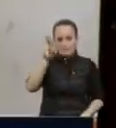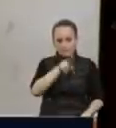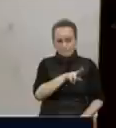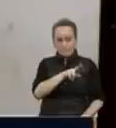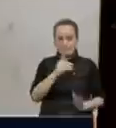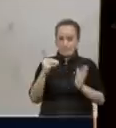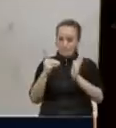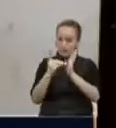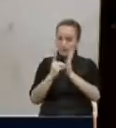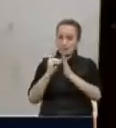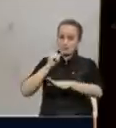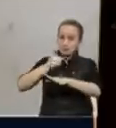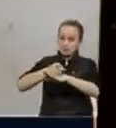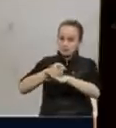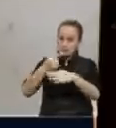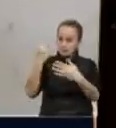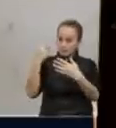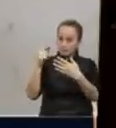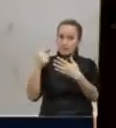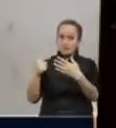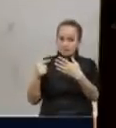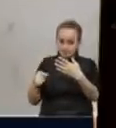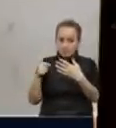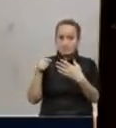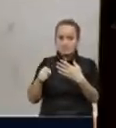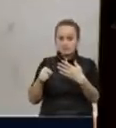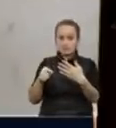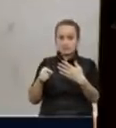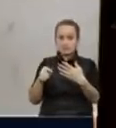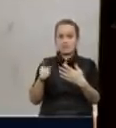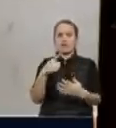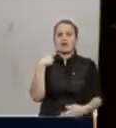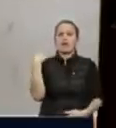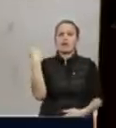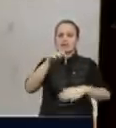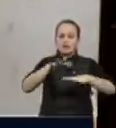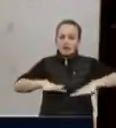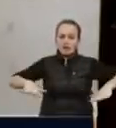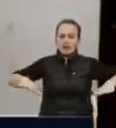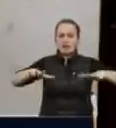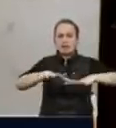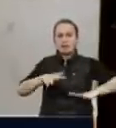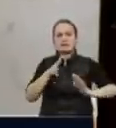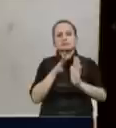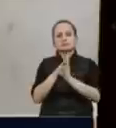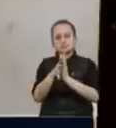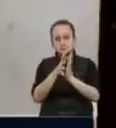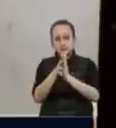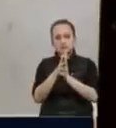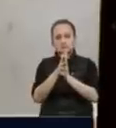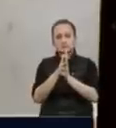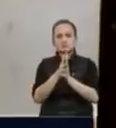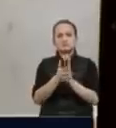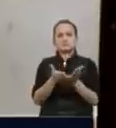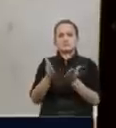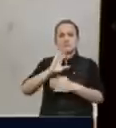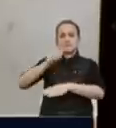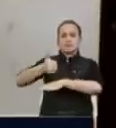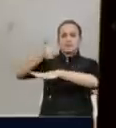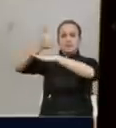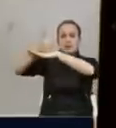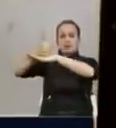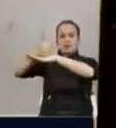en los decretos, y como lo decimos en todos los espacios, el señor general